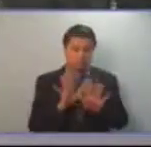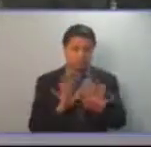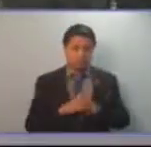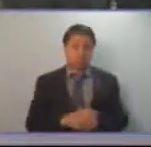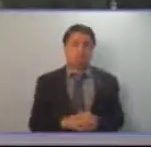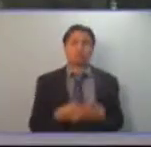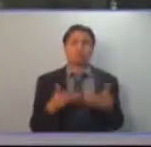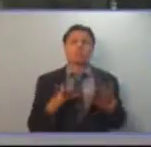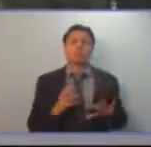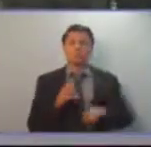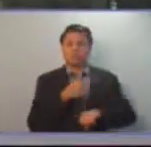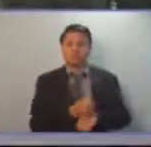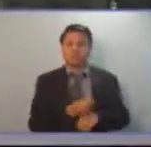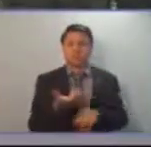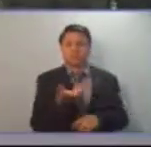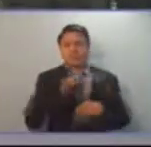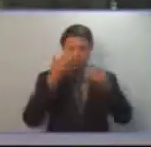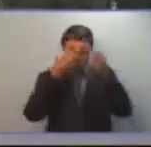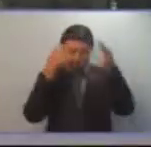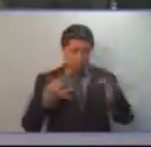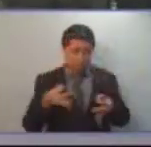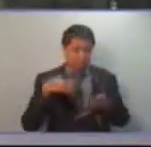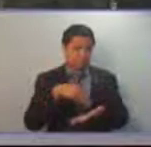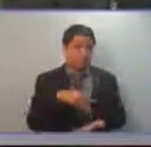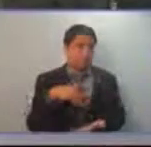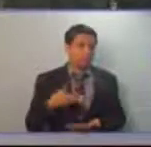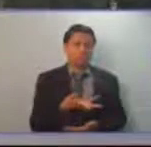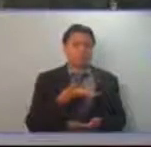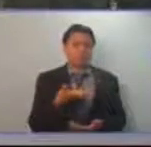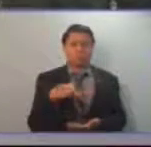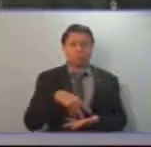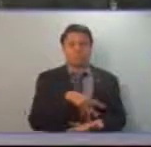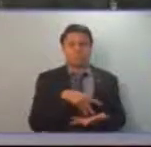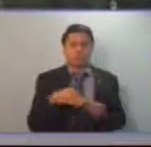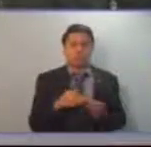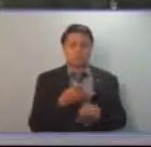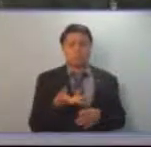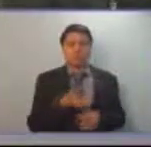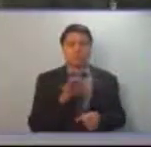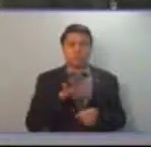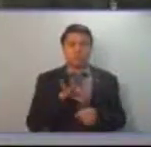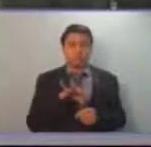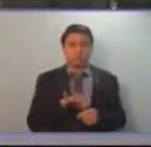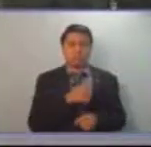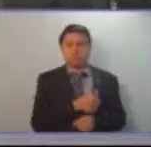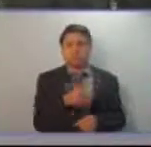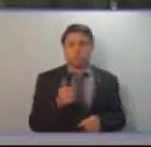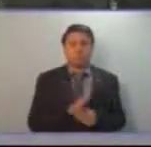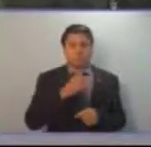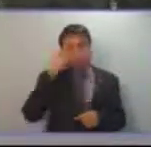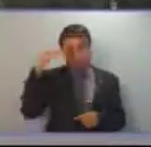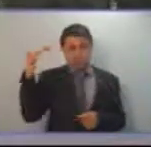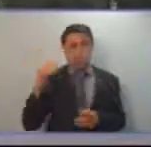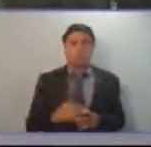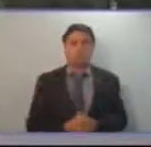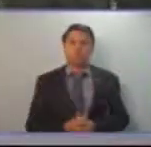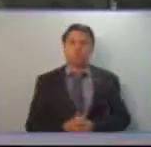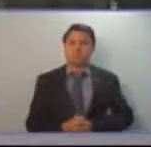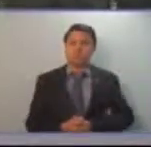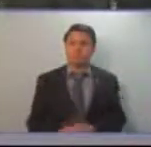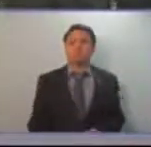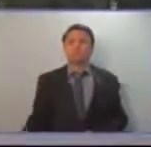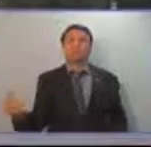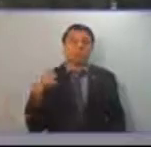de lo que fue la voluntad de la ciudadanía en las urnas. Cada partido y yo